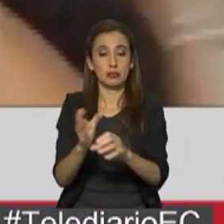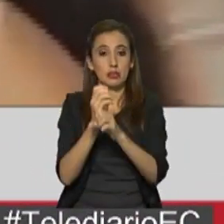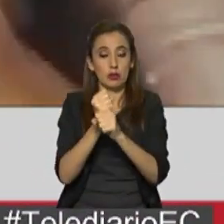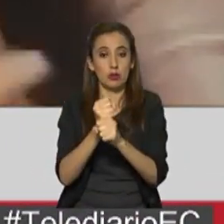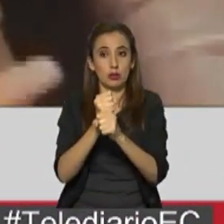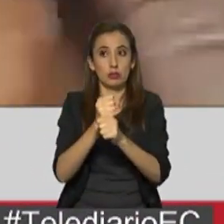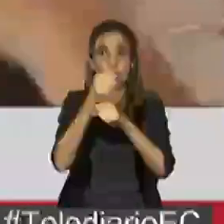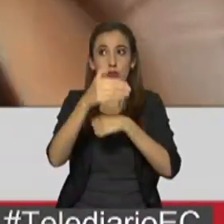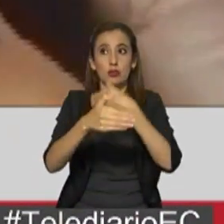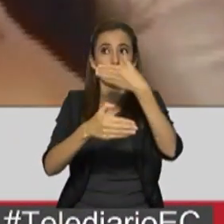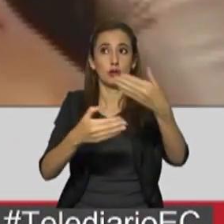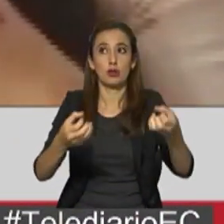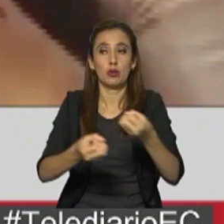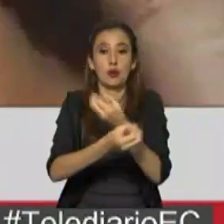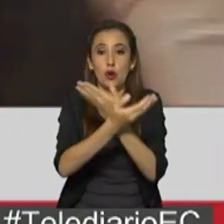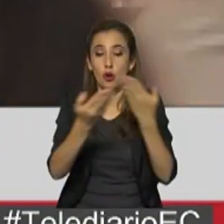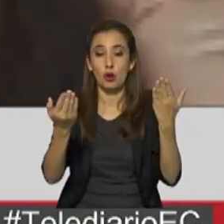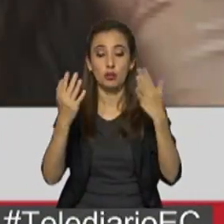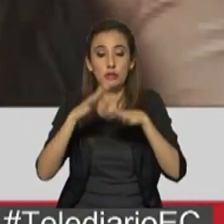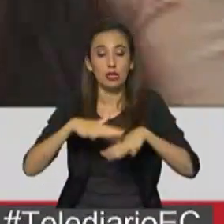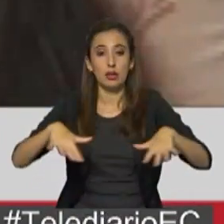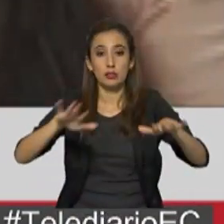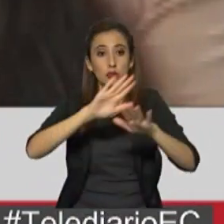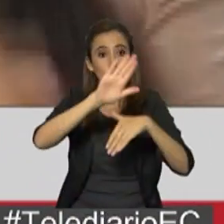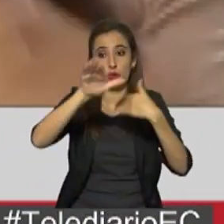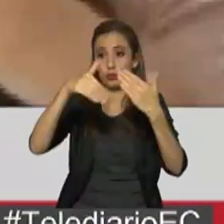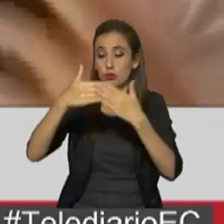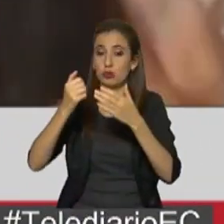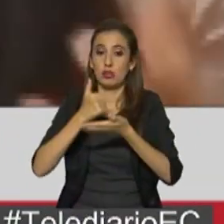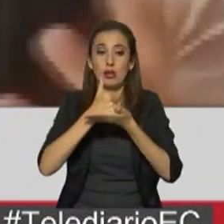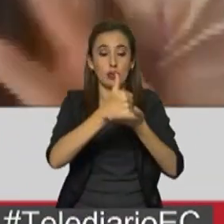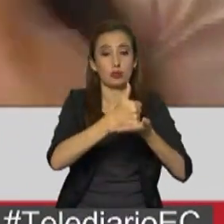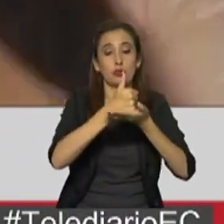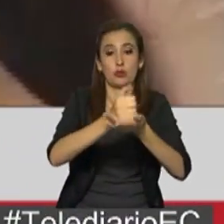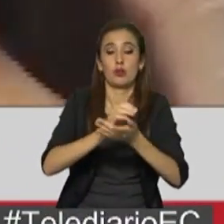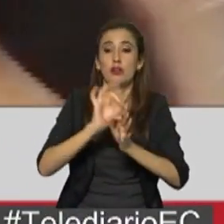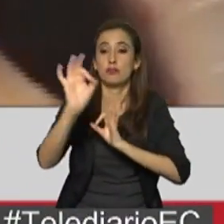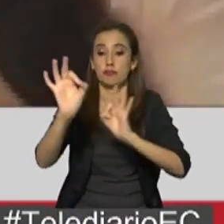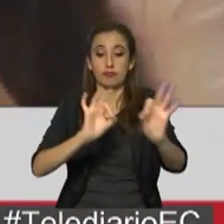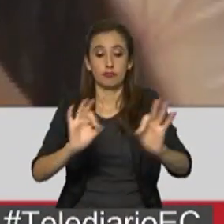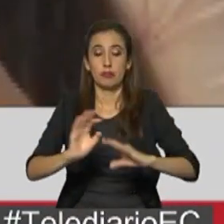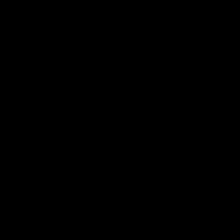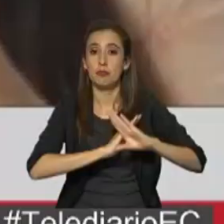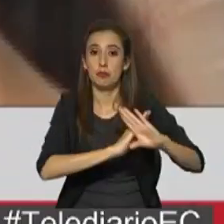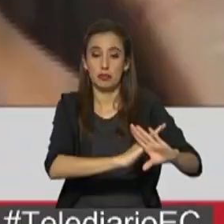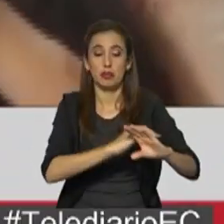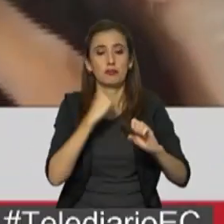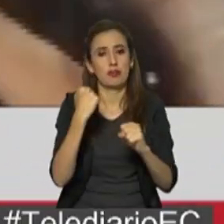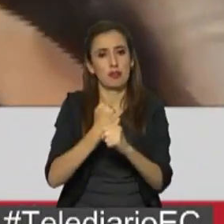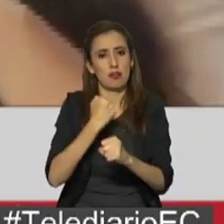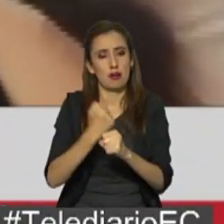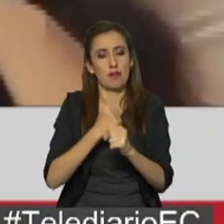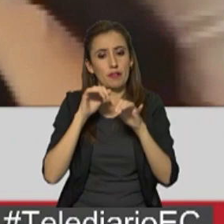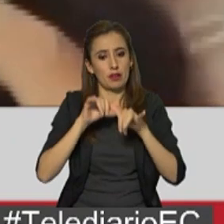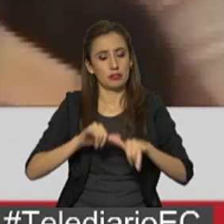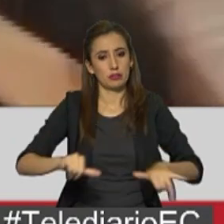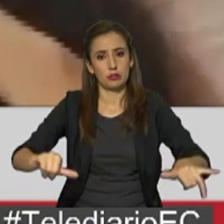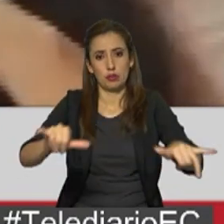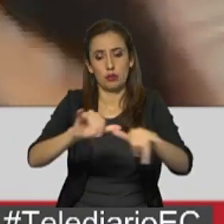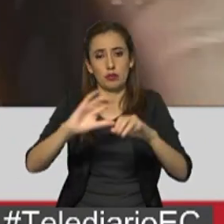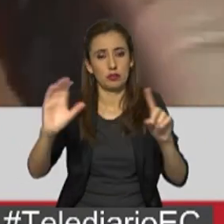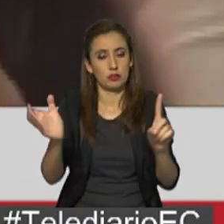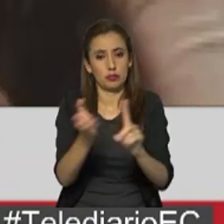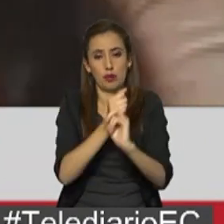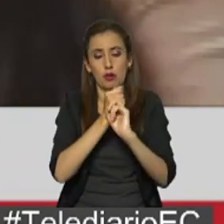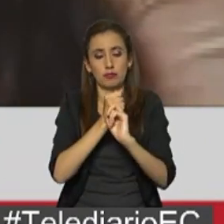ayudéis y ayudar nosotros a los sanitarios para que esto no se propague más que están haciendo un trabajo increíble y sin perder la fe que la fe